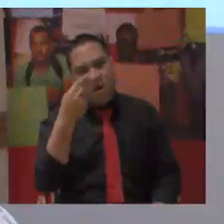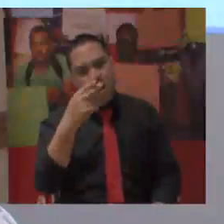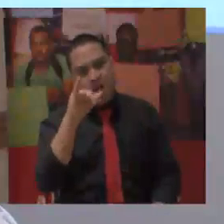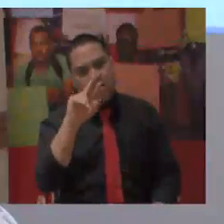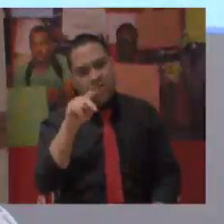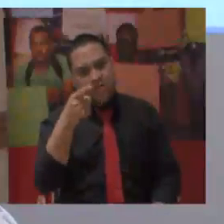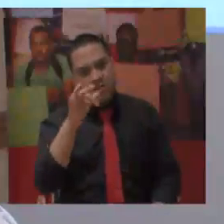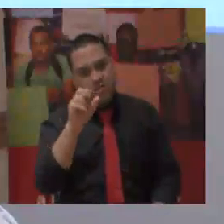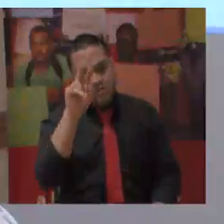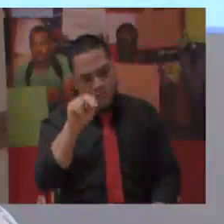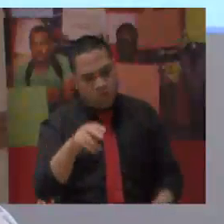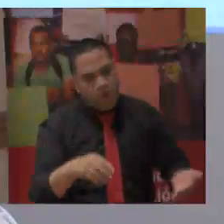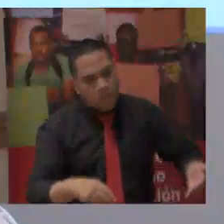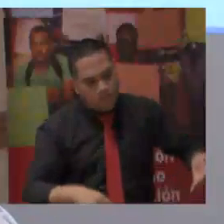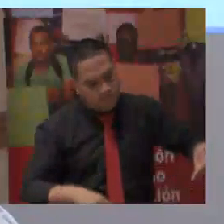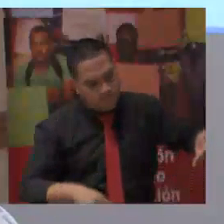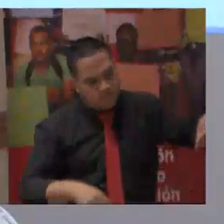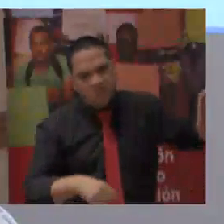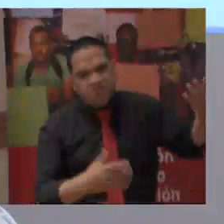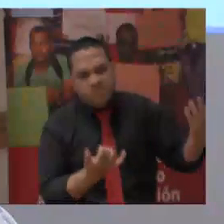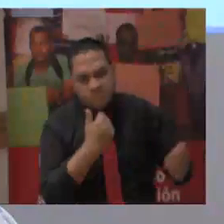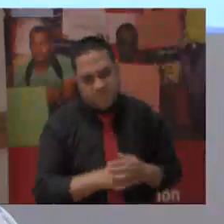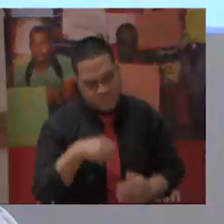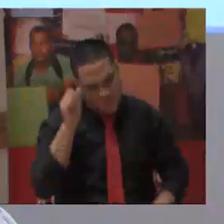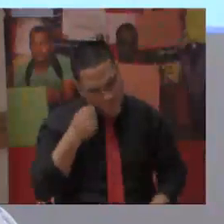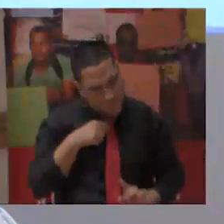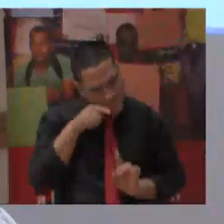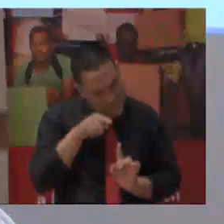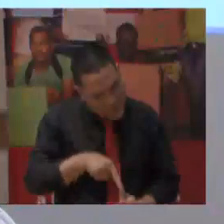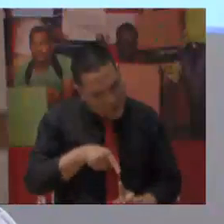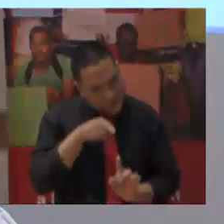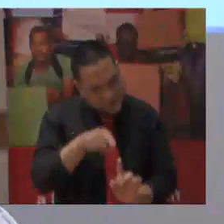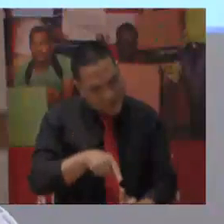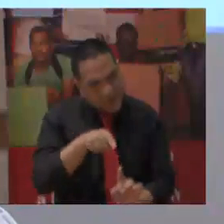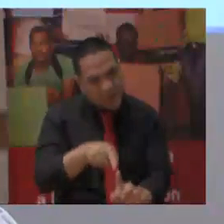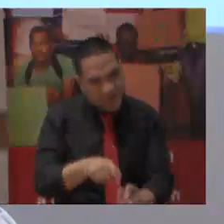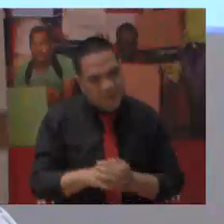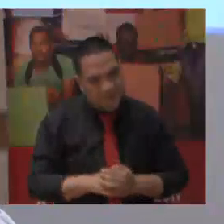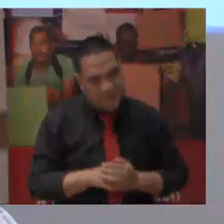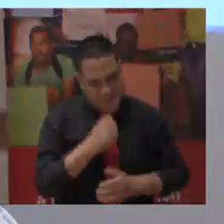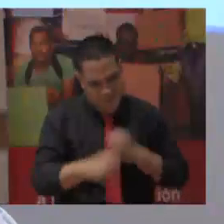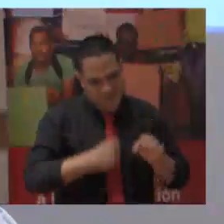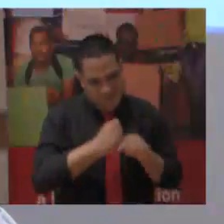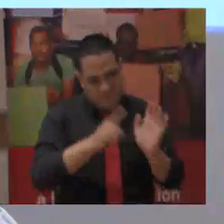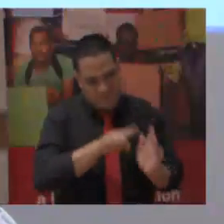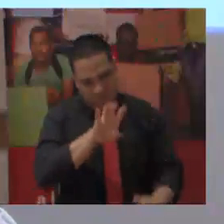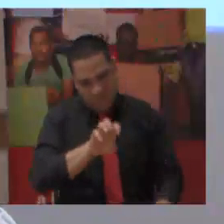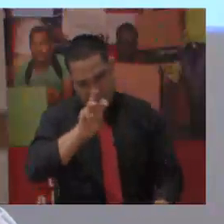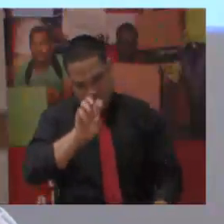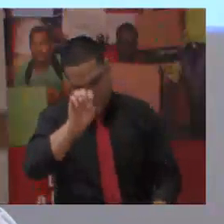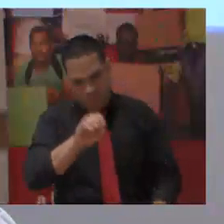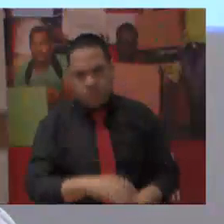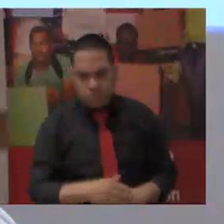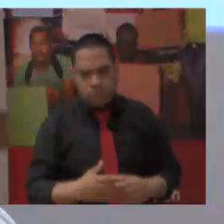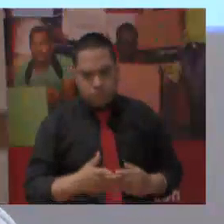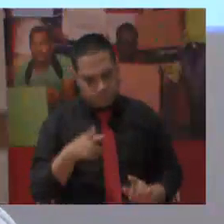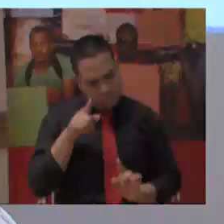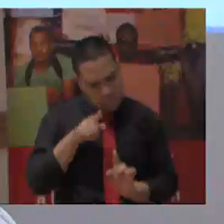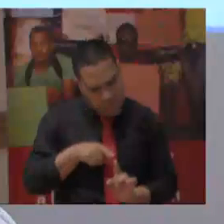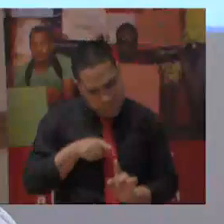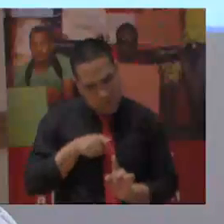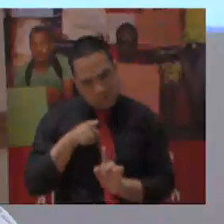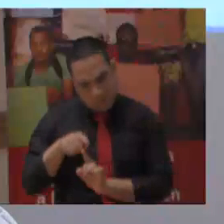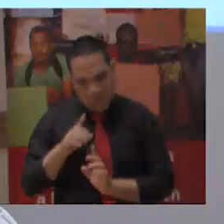que cada mes prácticamente durante la década de los 80, definitivamente, inicialmente cada mes, cada